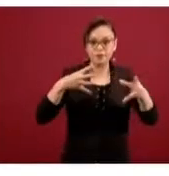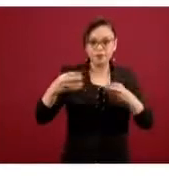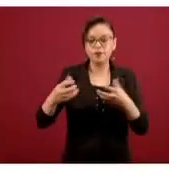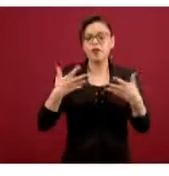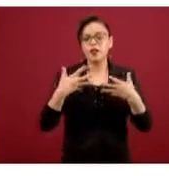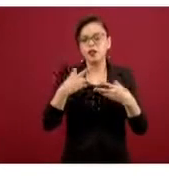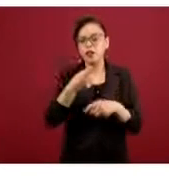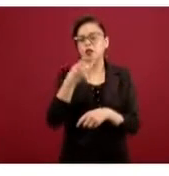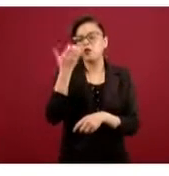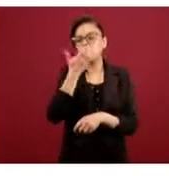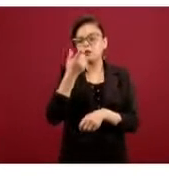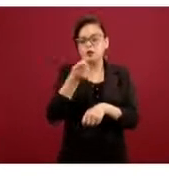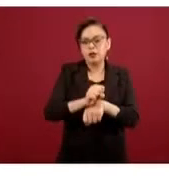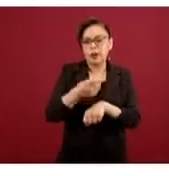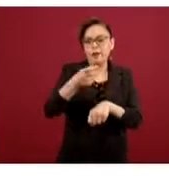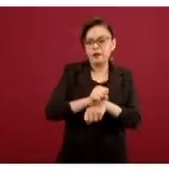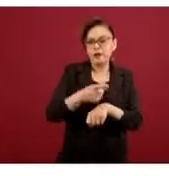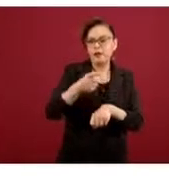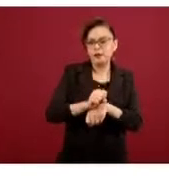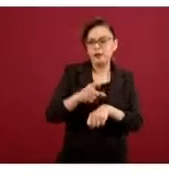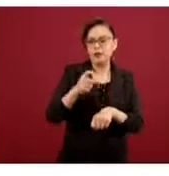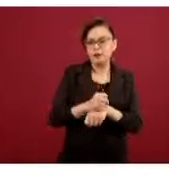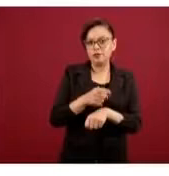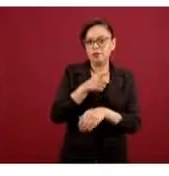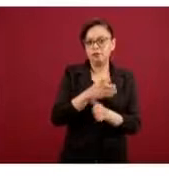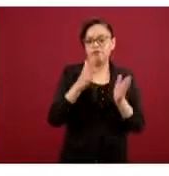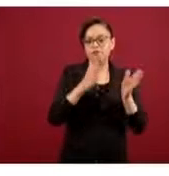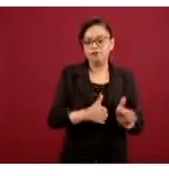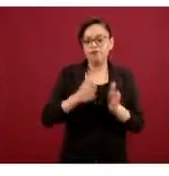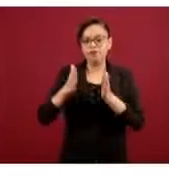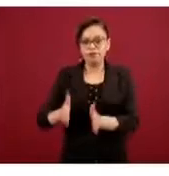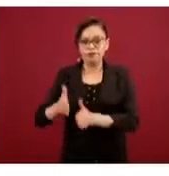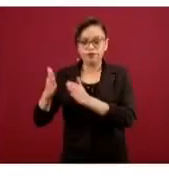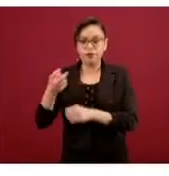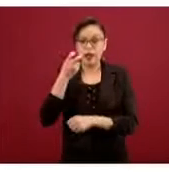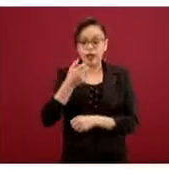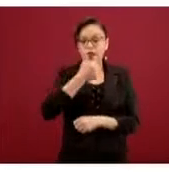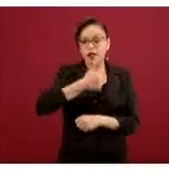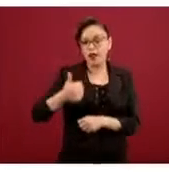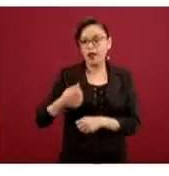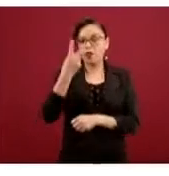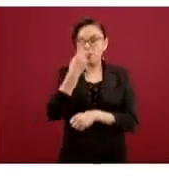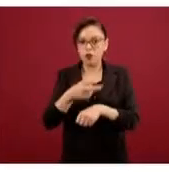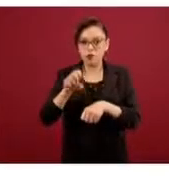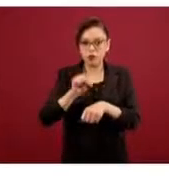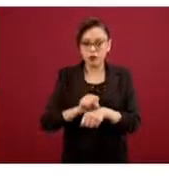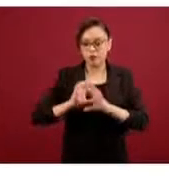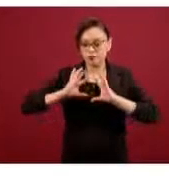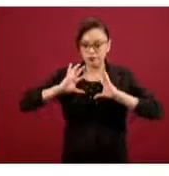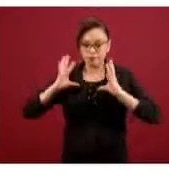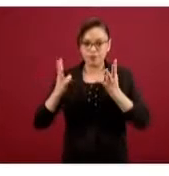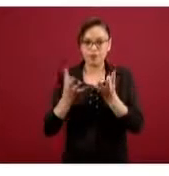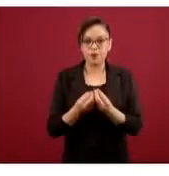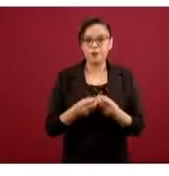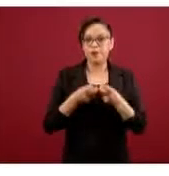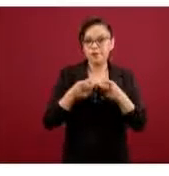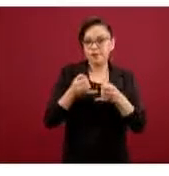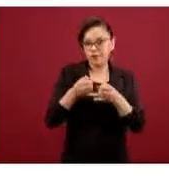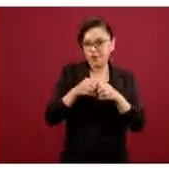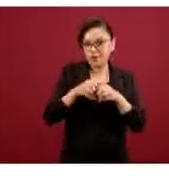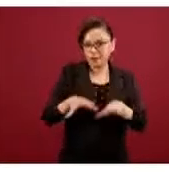y tiene procesamientos semanales. Eso lleva a que cada 2 semanas tenemos el bloque de información de estas